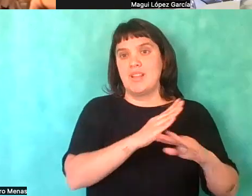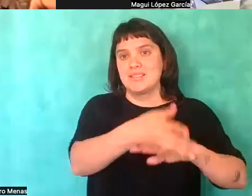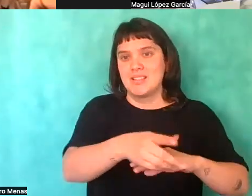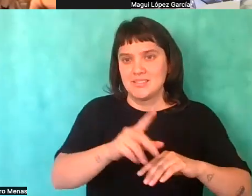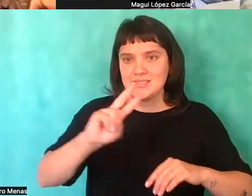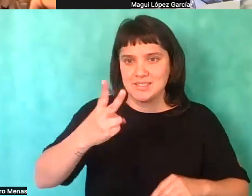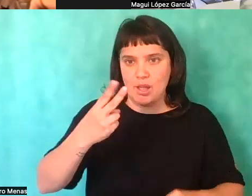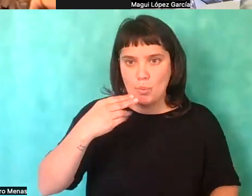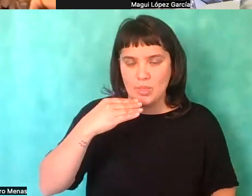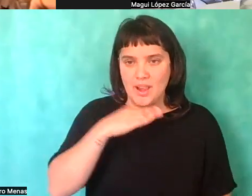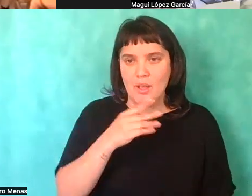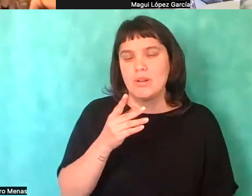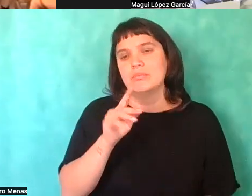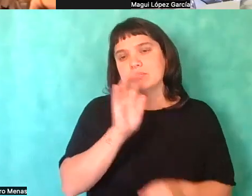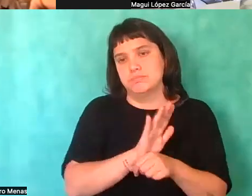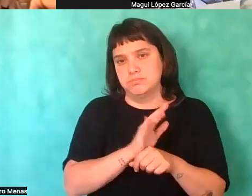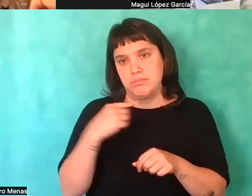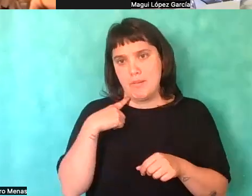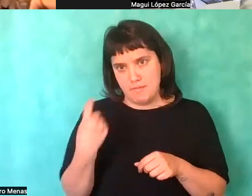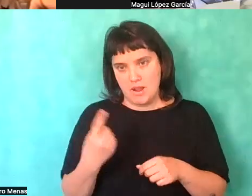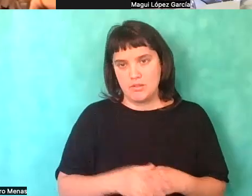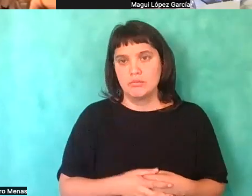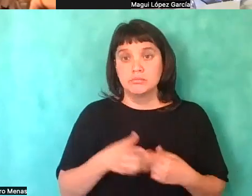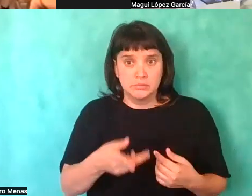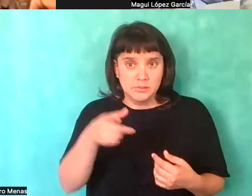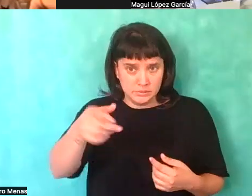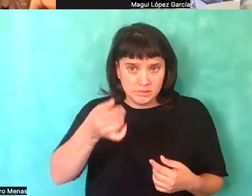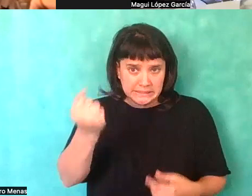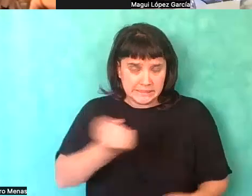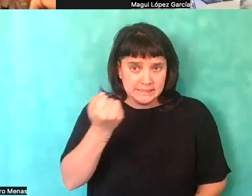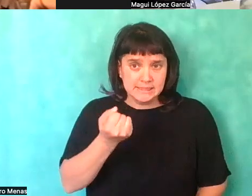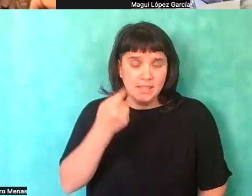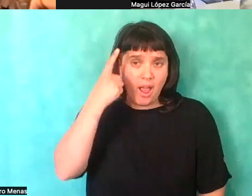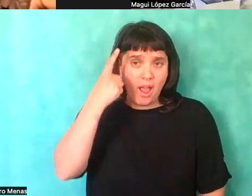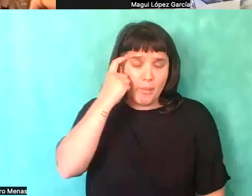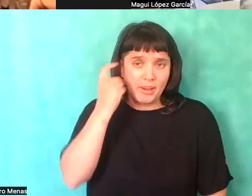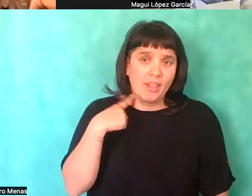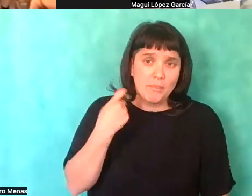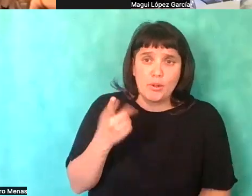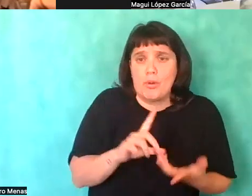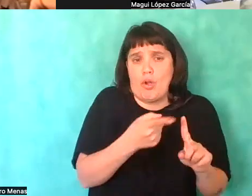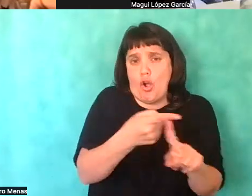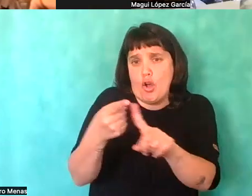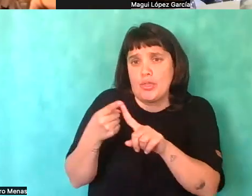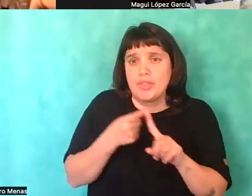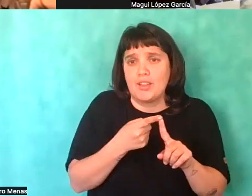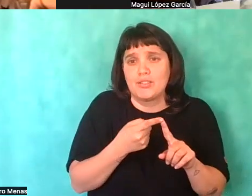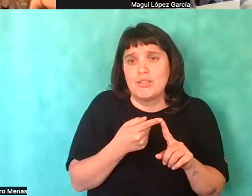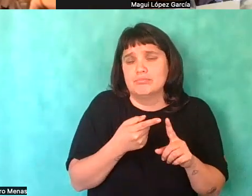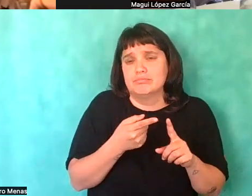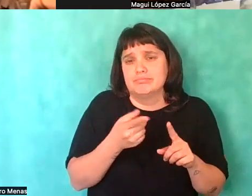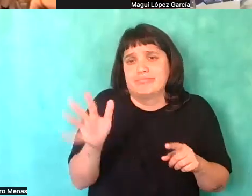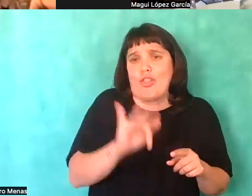lengua que es el español. Así que obviamente también quieren aprender el español, porque viven en contacto permanente con personas oyentes.